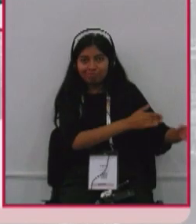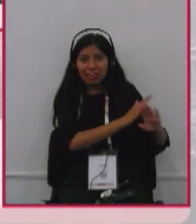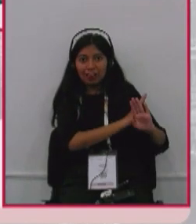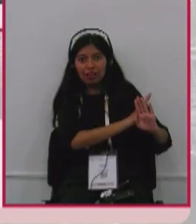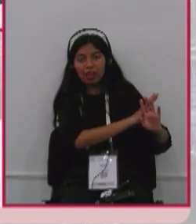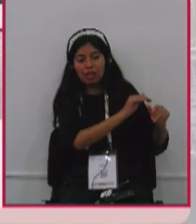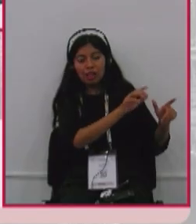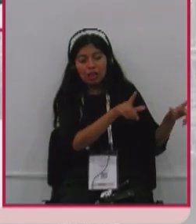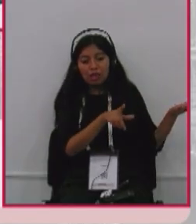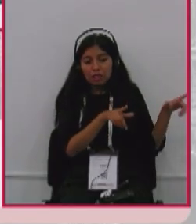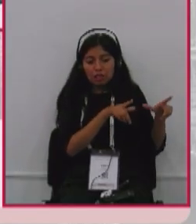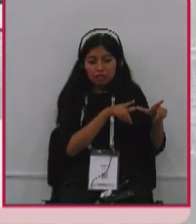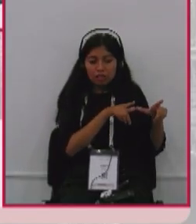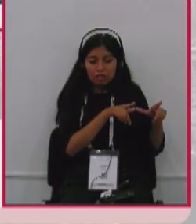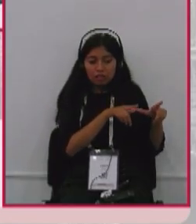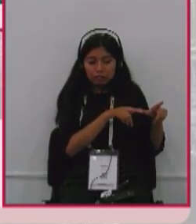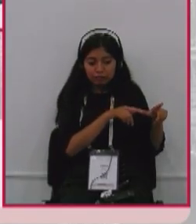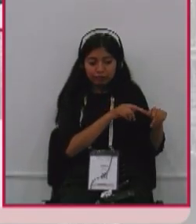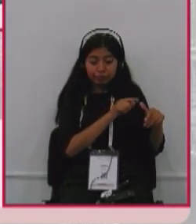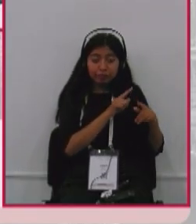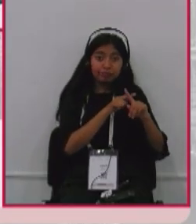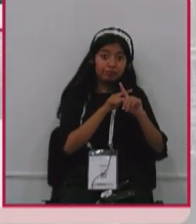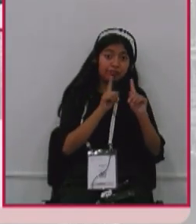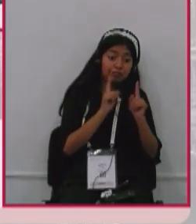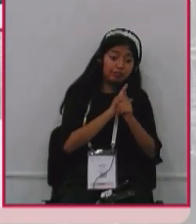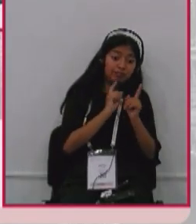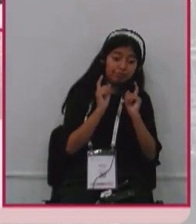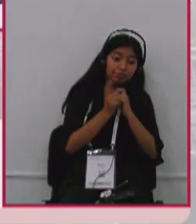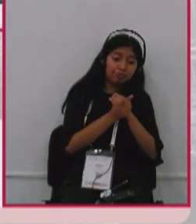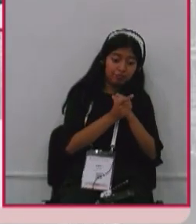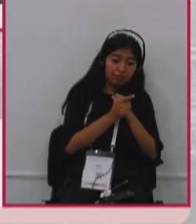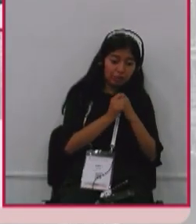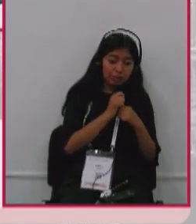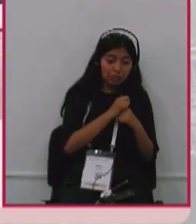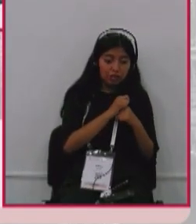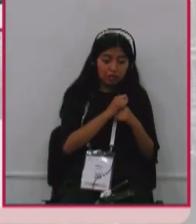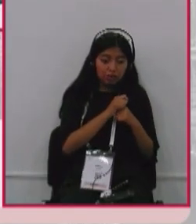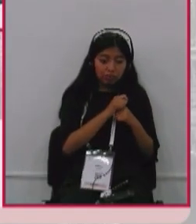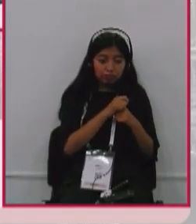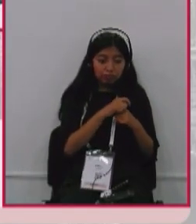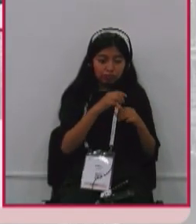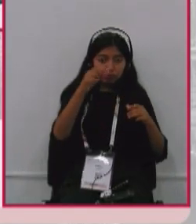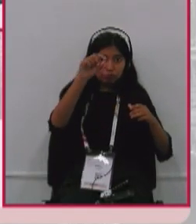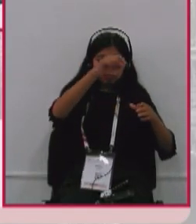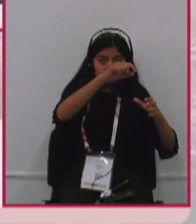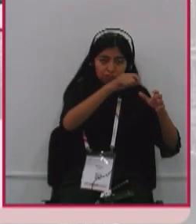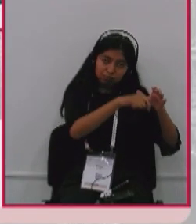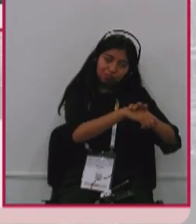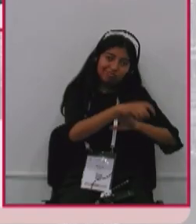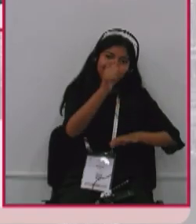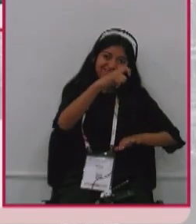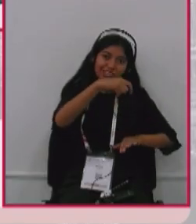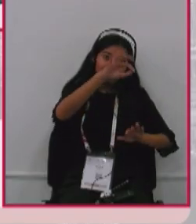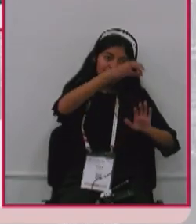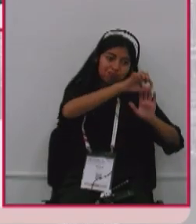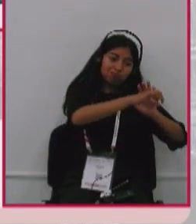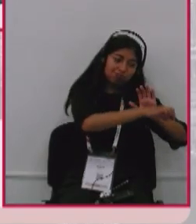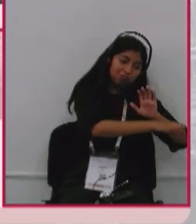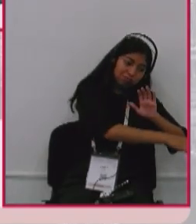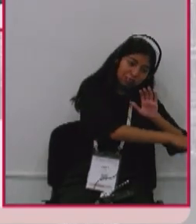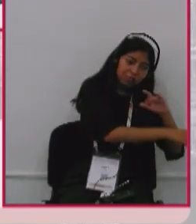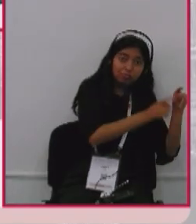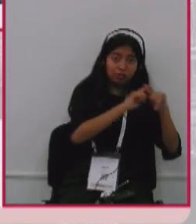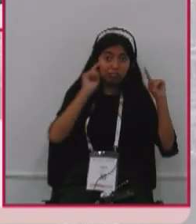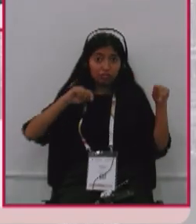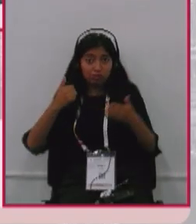las zonas, ¿no? Entonces, en cambio, con el riego convencional, necesariamente pasas de la superficie hacia el fondo, pero en este